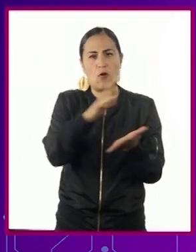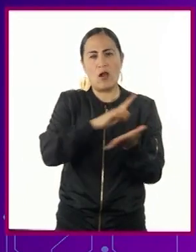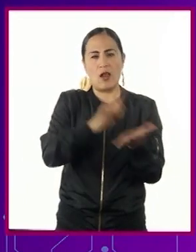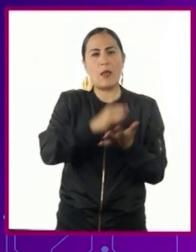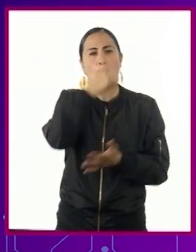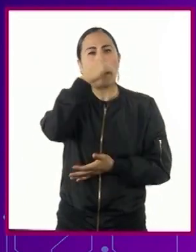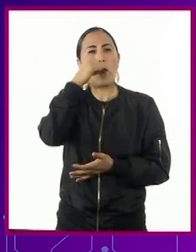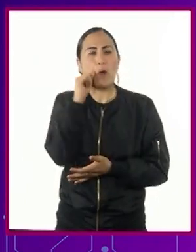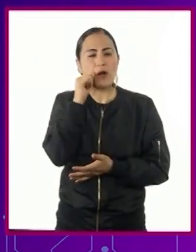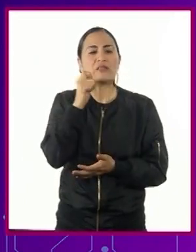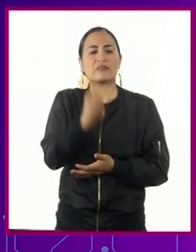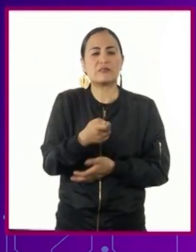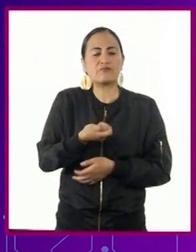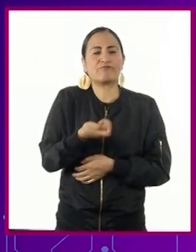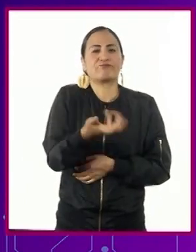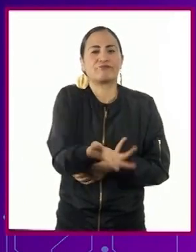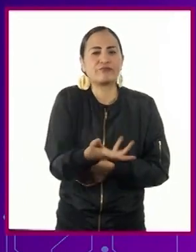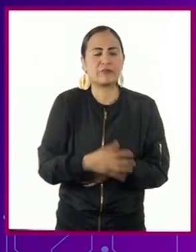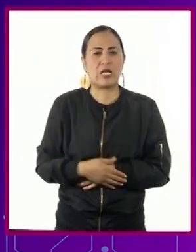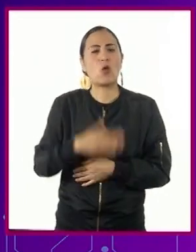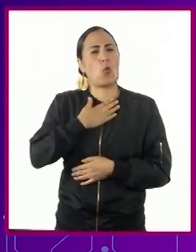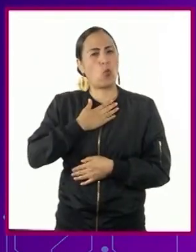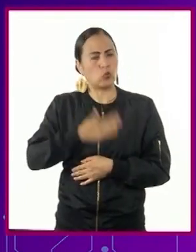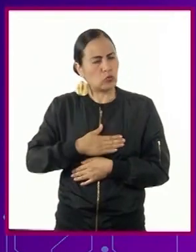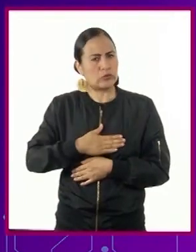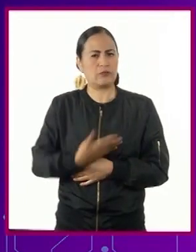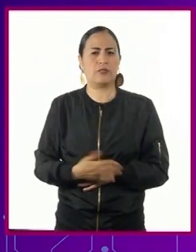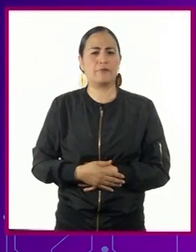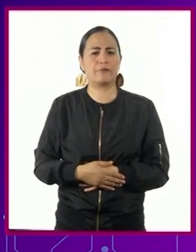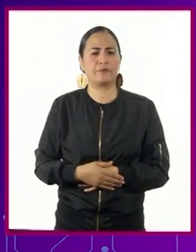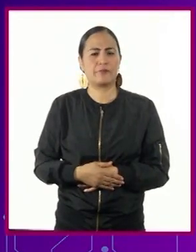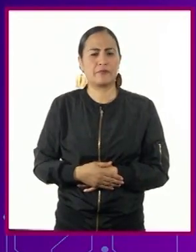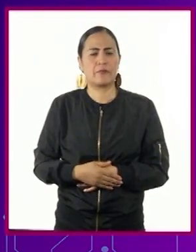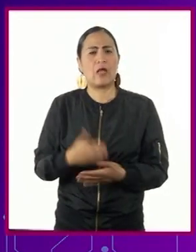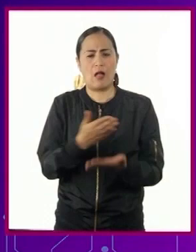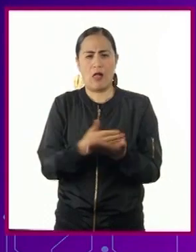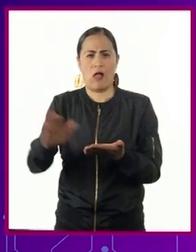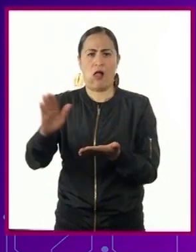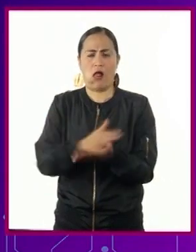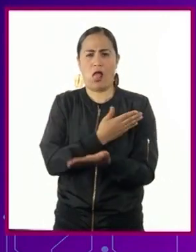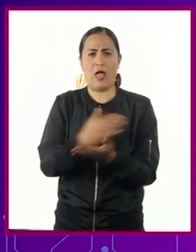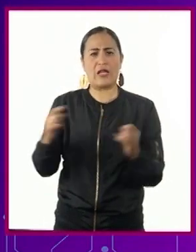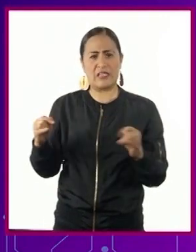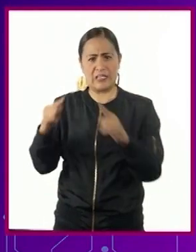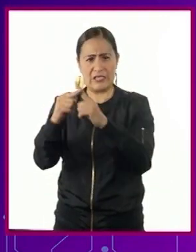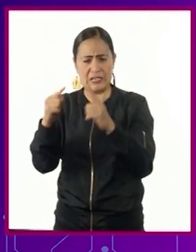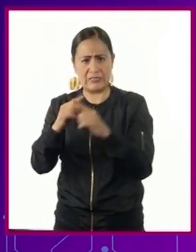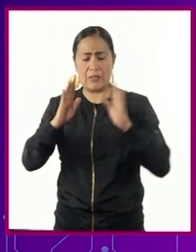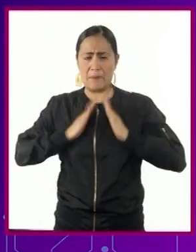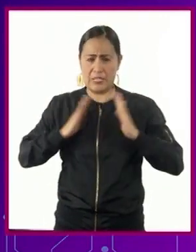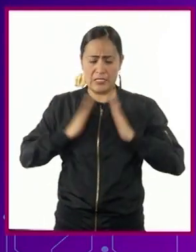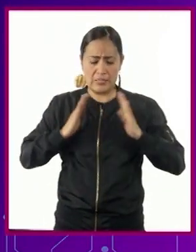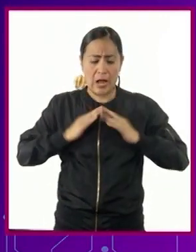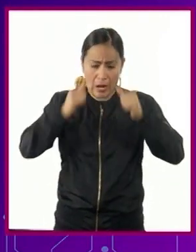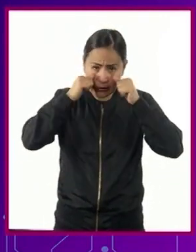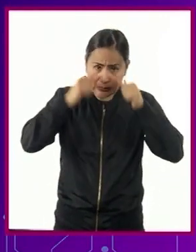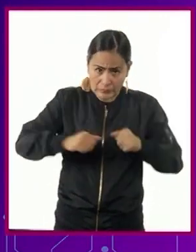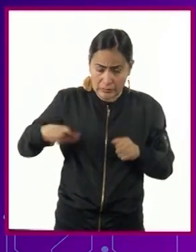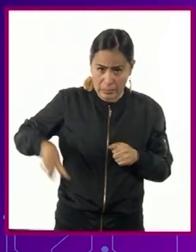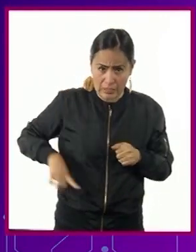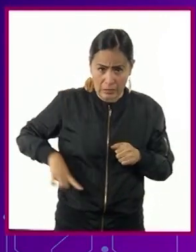la preponderancia del Estado para impartir justicia, excluyendo a los tribunales eclesiásticos y militares en todos los asuntos del orden